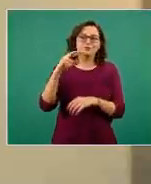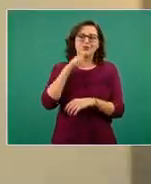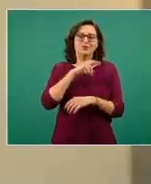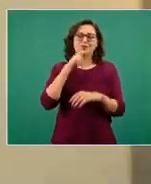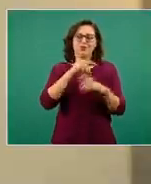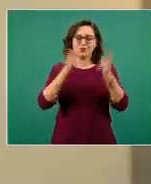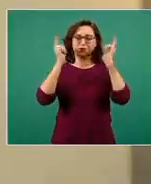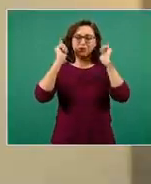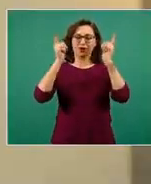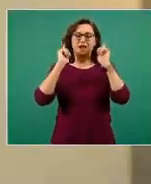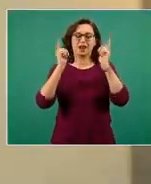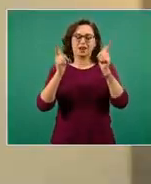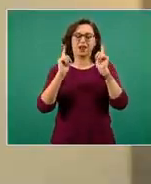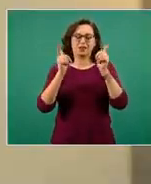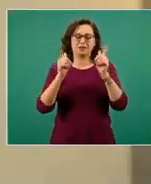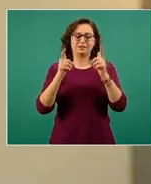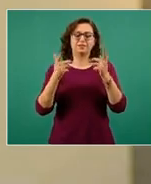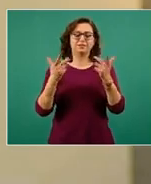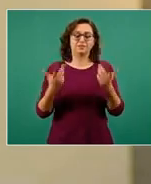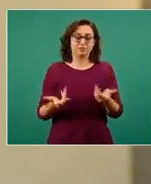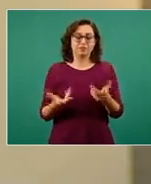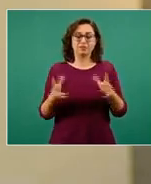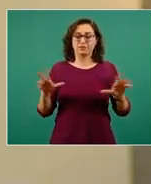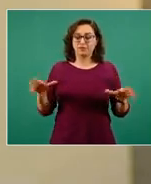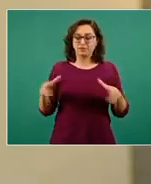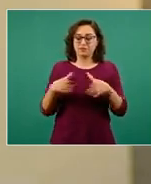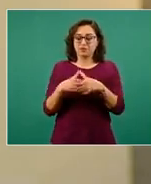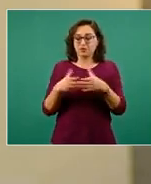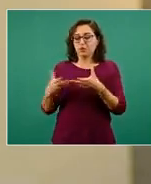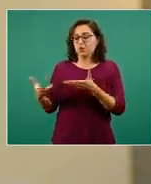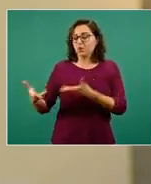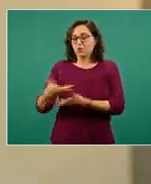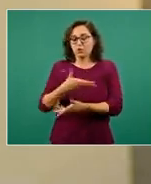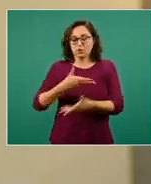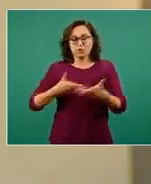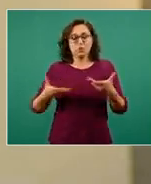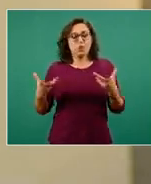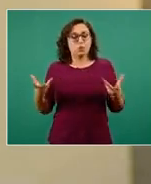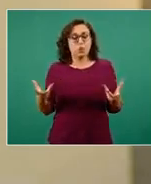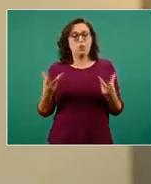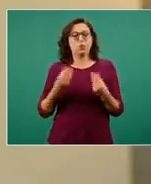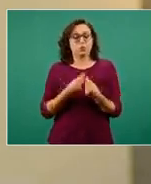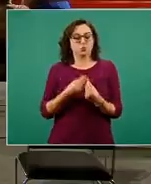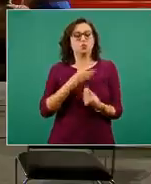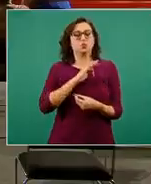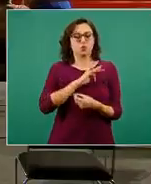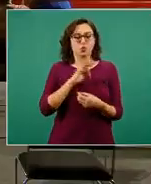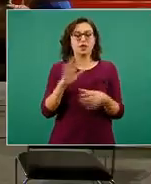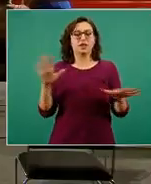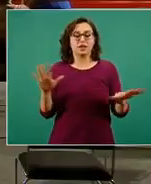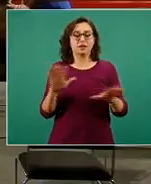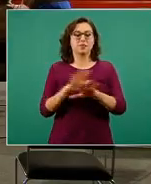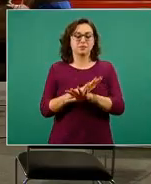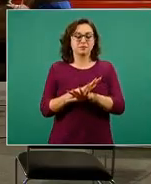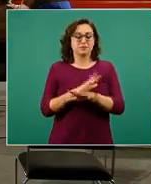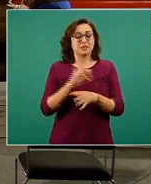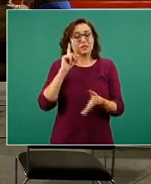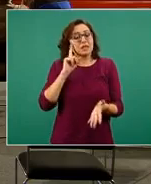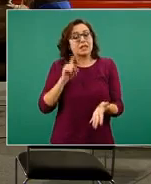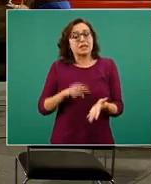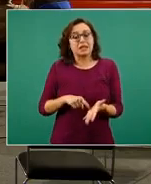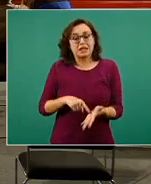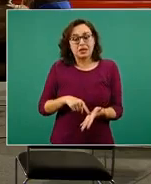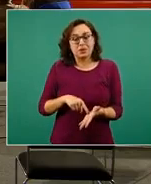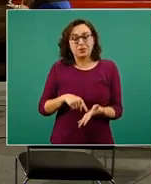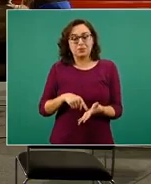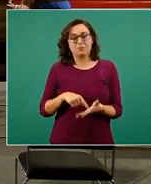Creo que eso es muy importante, una visión de colectivos que actuando en conjunto pueden transformar. Y eso creo que para